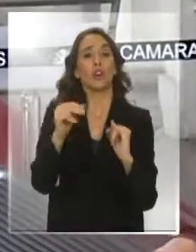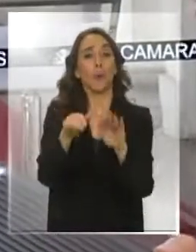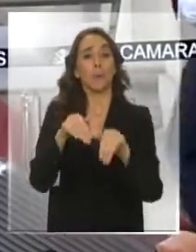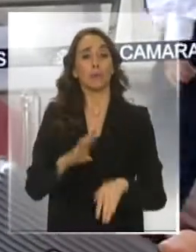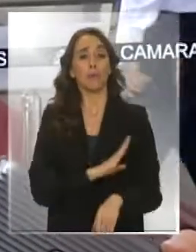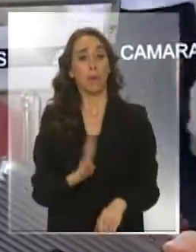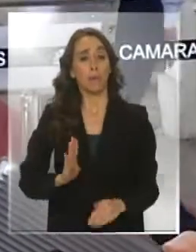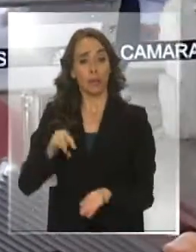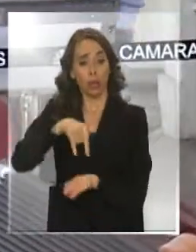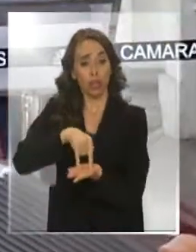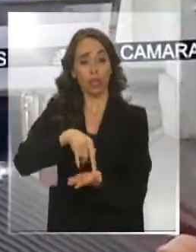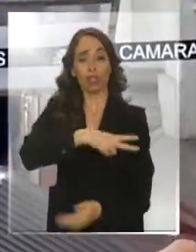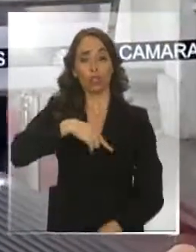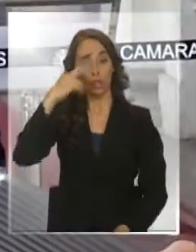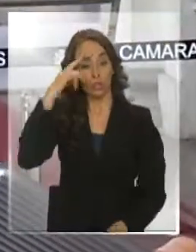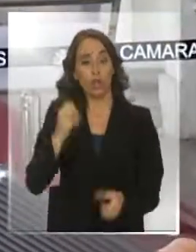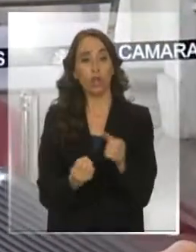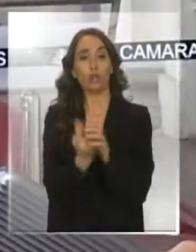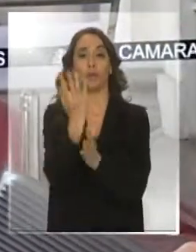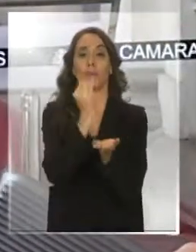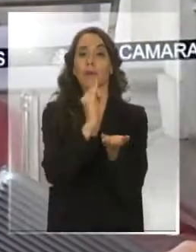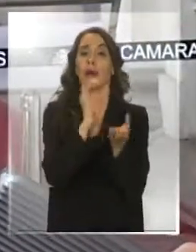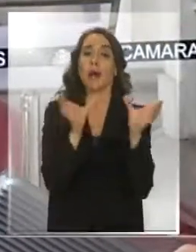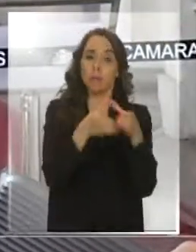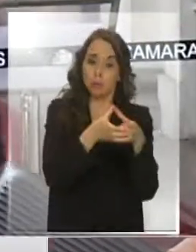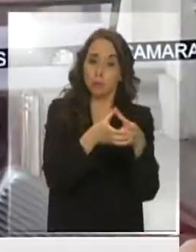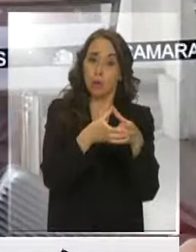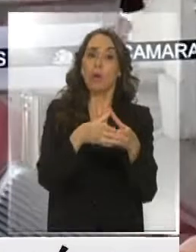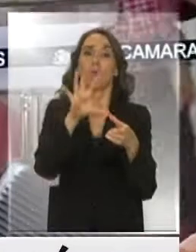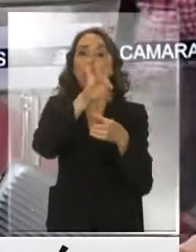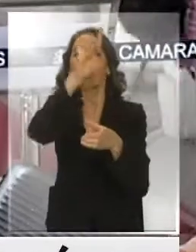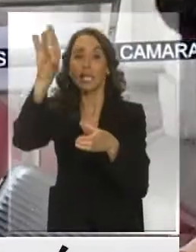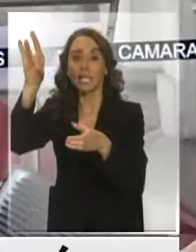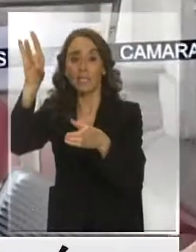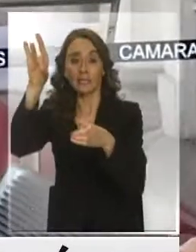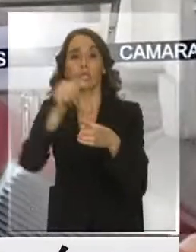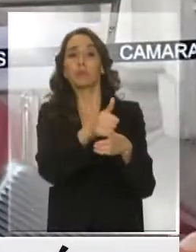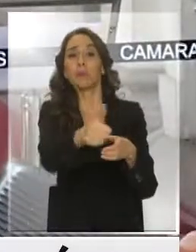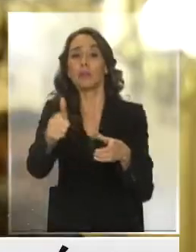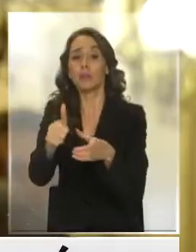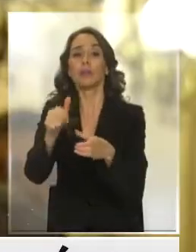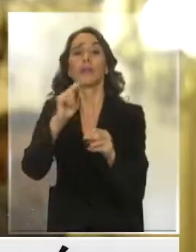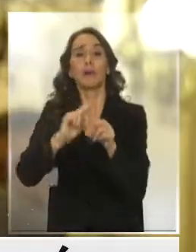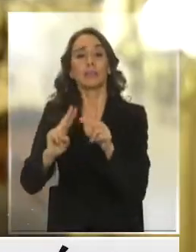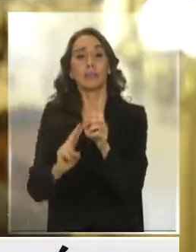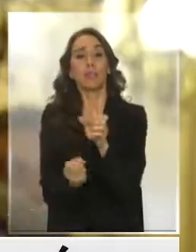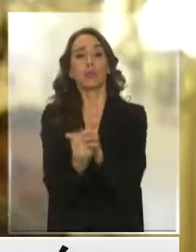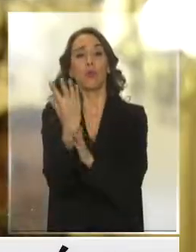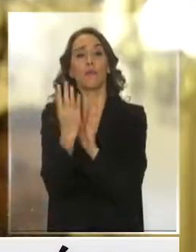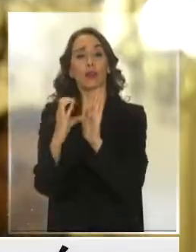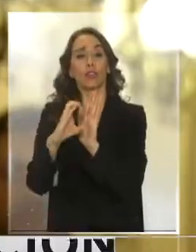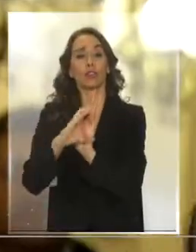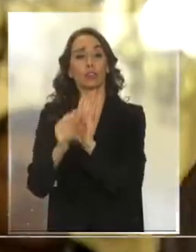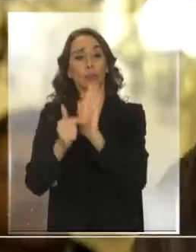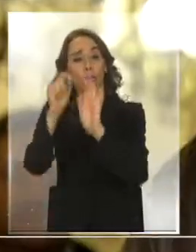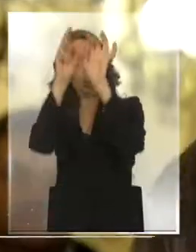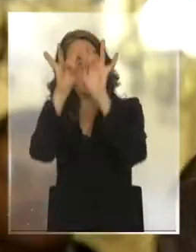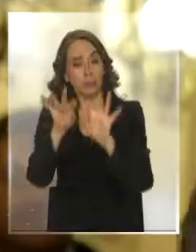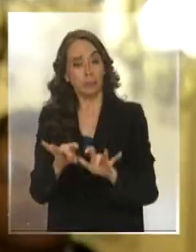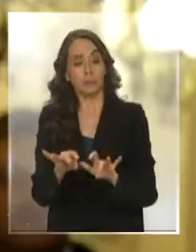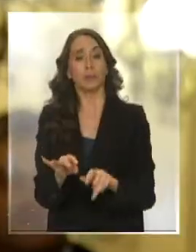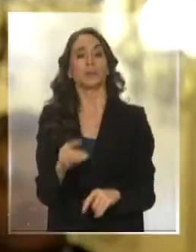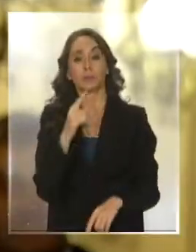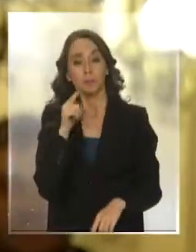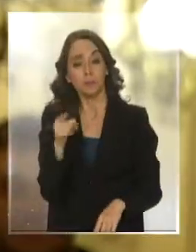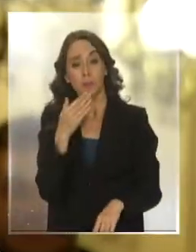que ser un órgano electo universalmente con el único fin de redactar una nueva Constitución, votaremos por lo otro. Primero, que no se descarte y se considere lo que